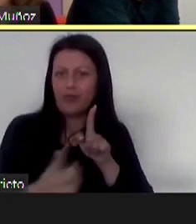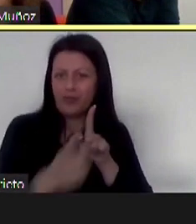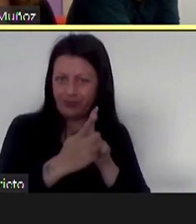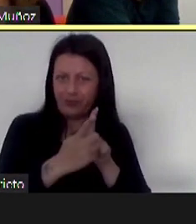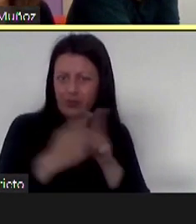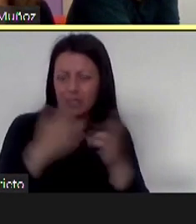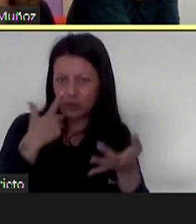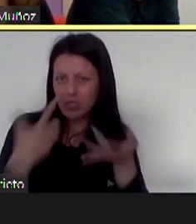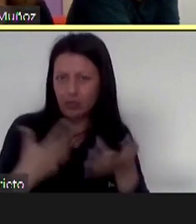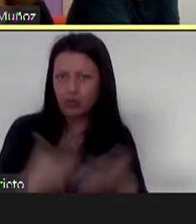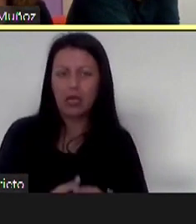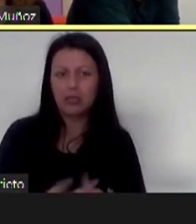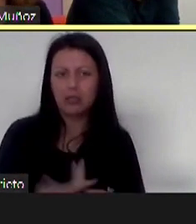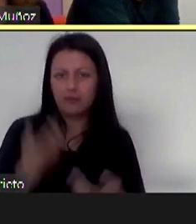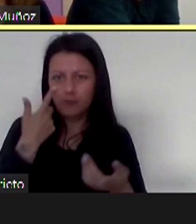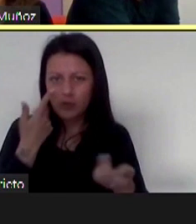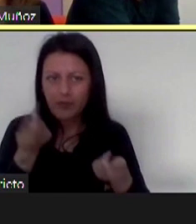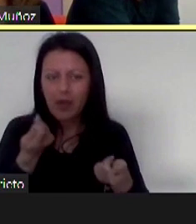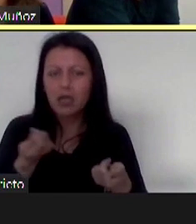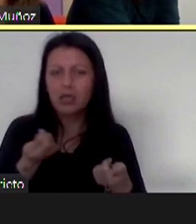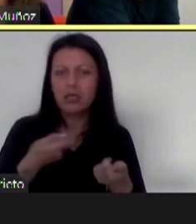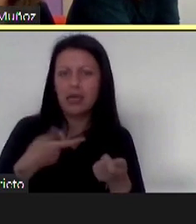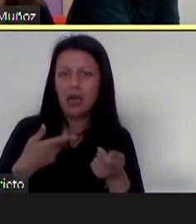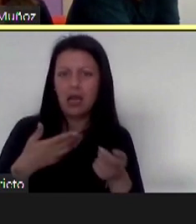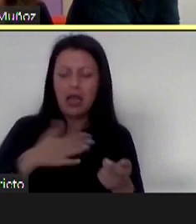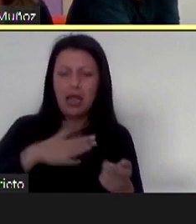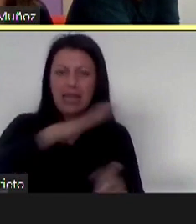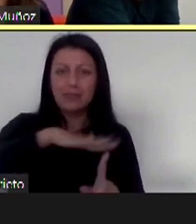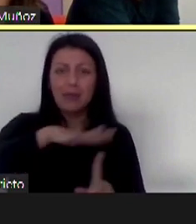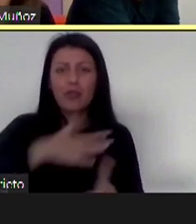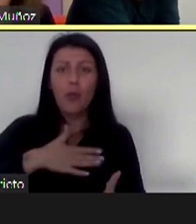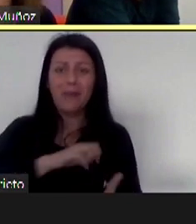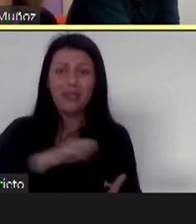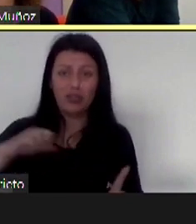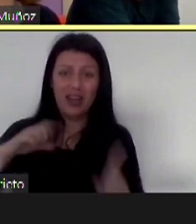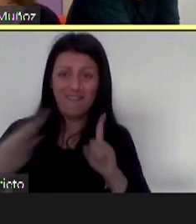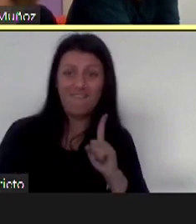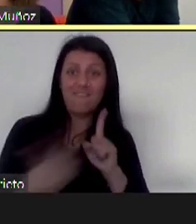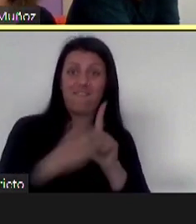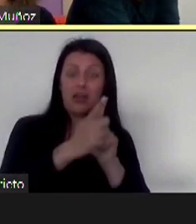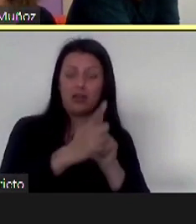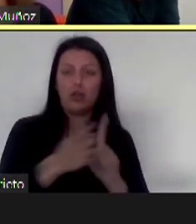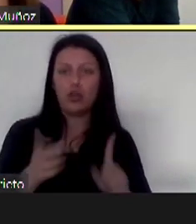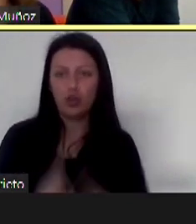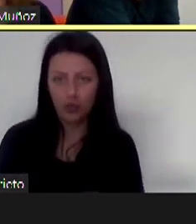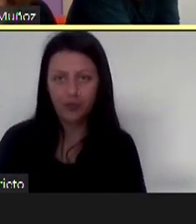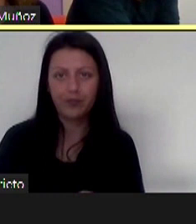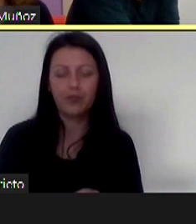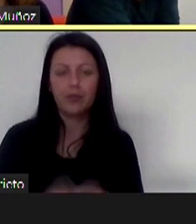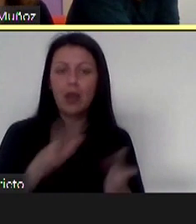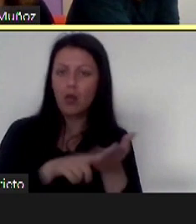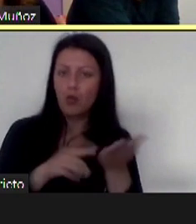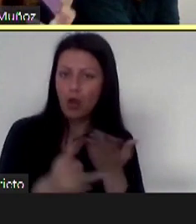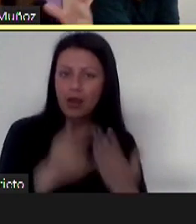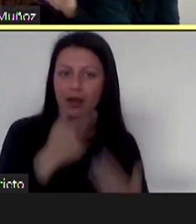al final. Observar que no estás invadiendo el espacio personal en ese momento de esa persona. El lenguaje es sencillo. Si alguien está